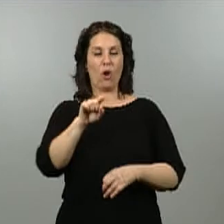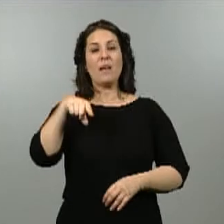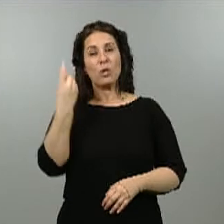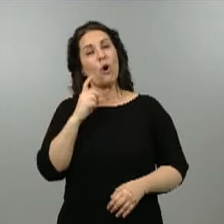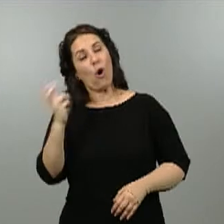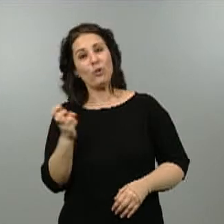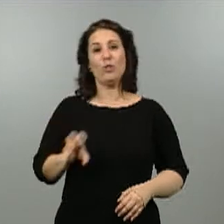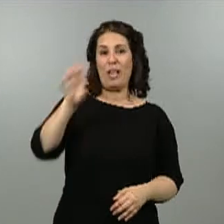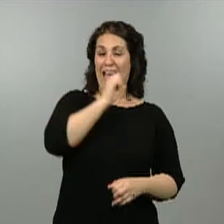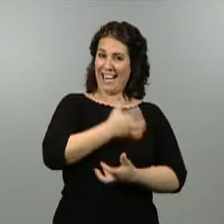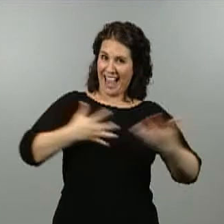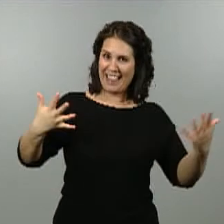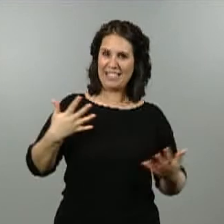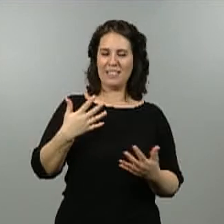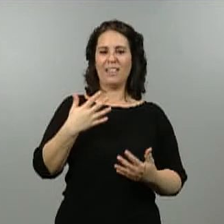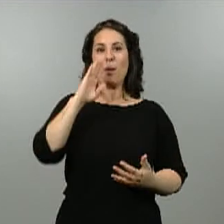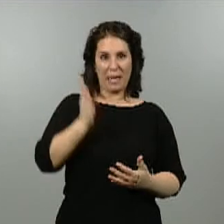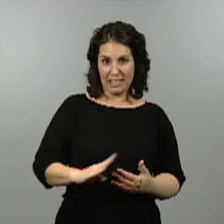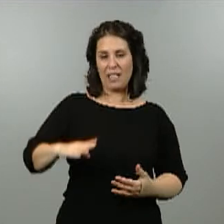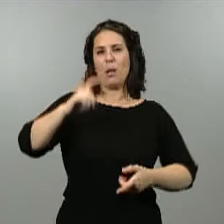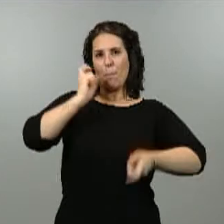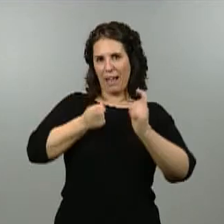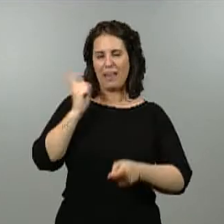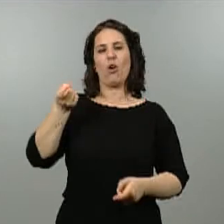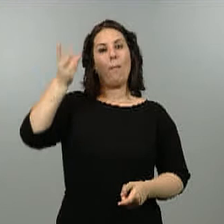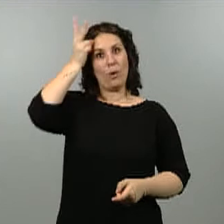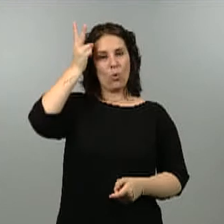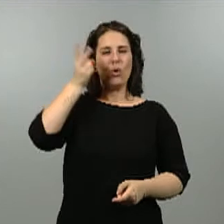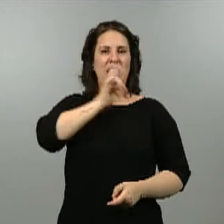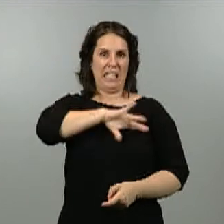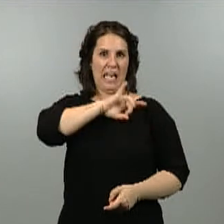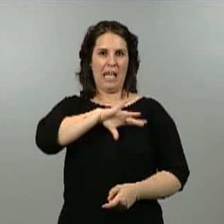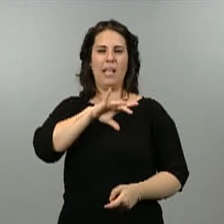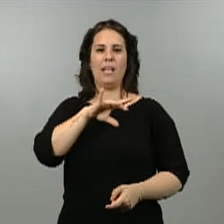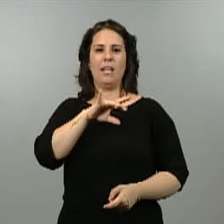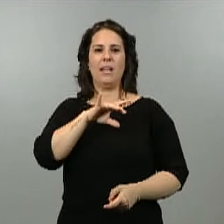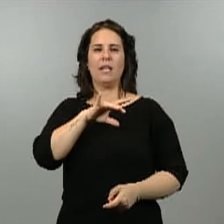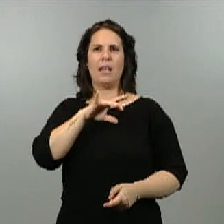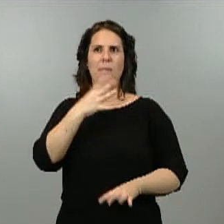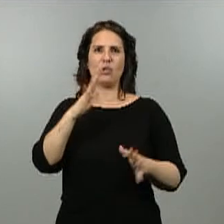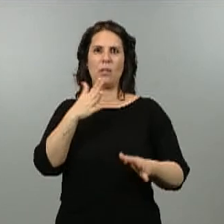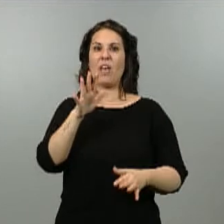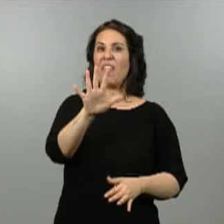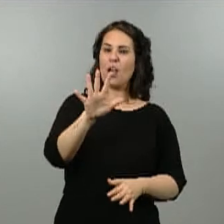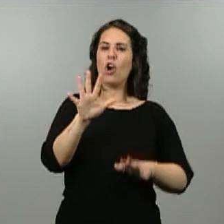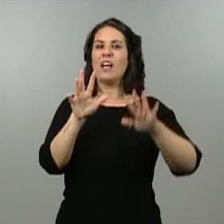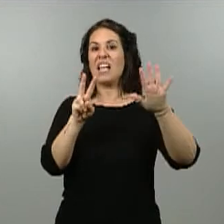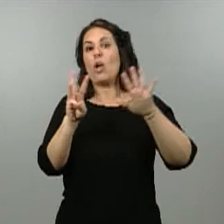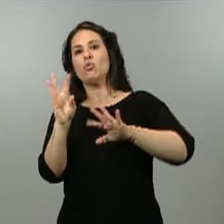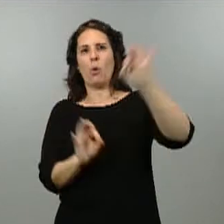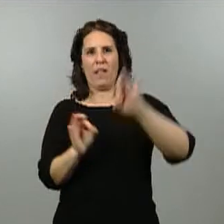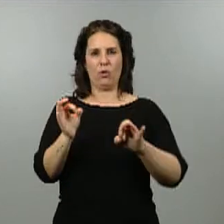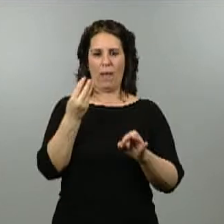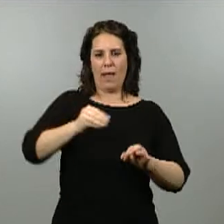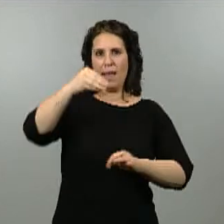días, Brasil, México, Perú, Chile, etcétera, con incrementos entre el 5 y el 7 u 8%. En Asia y